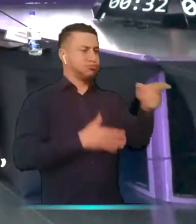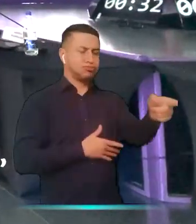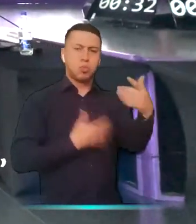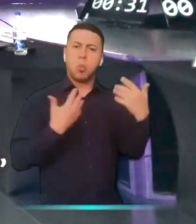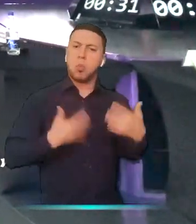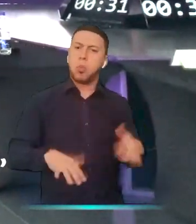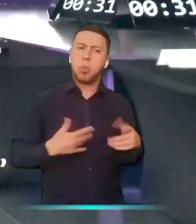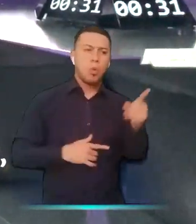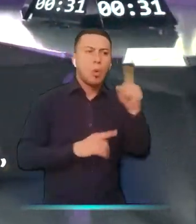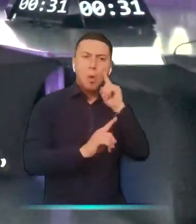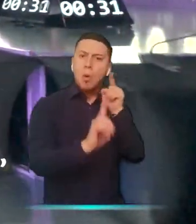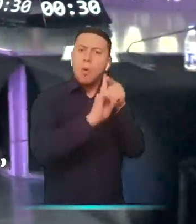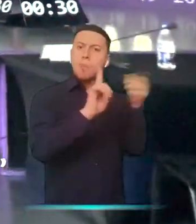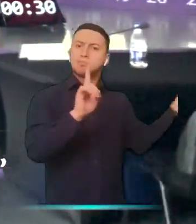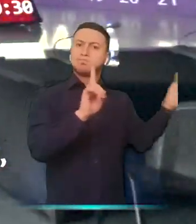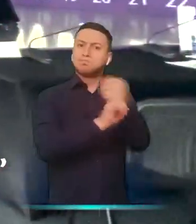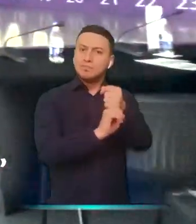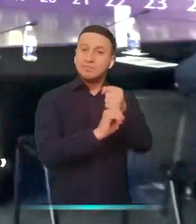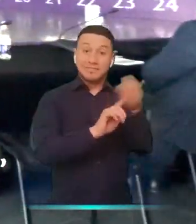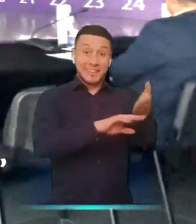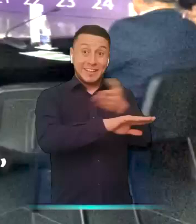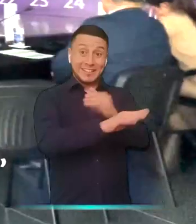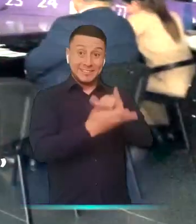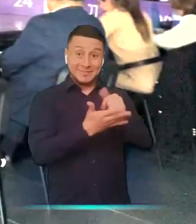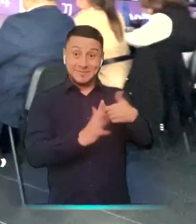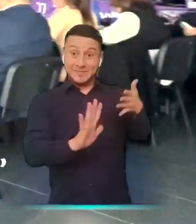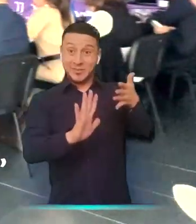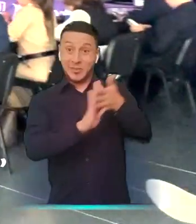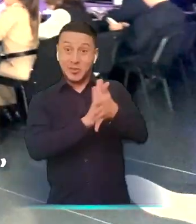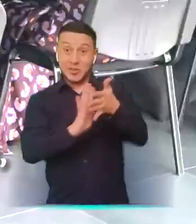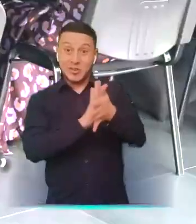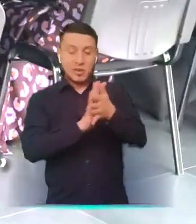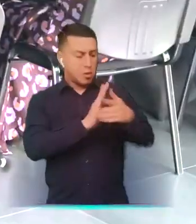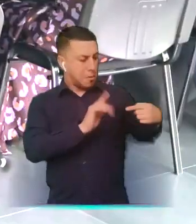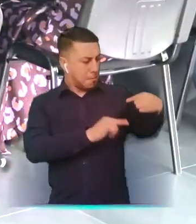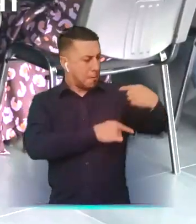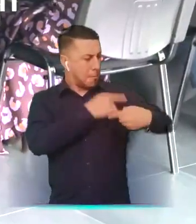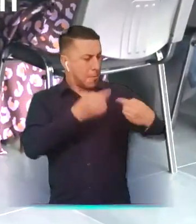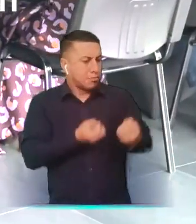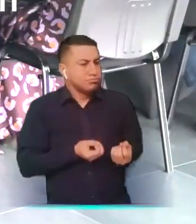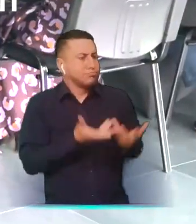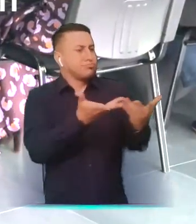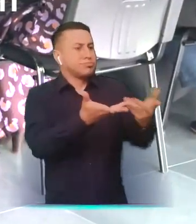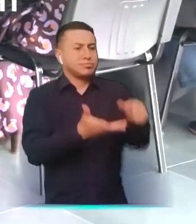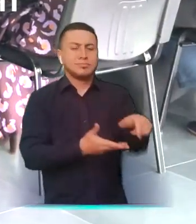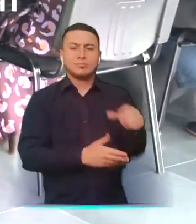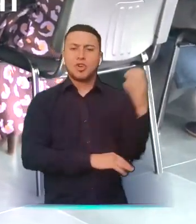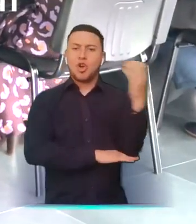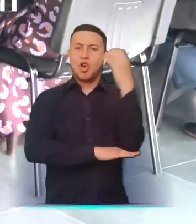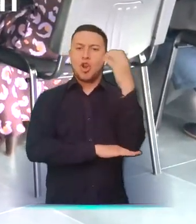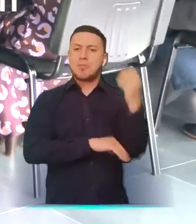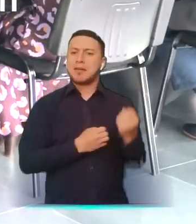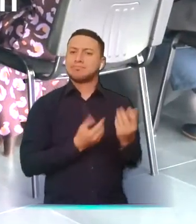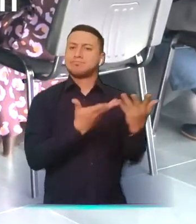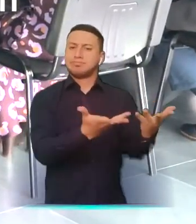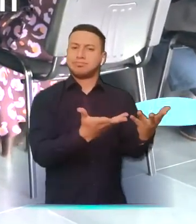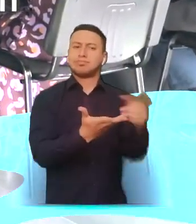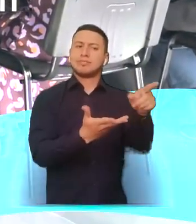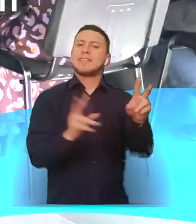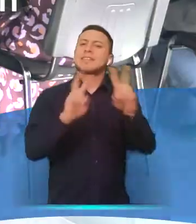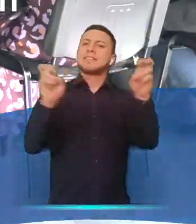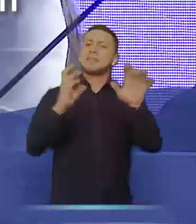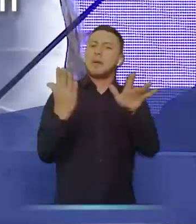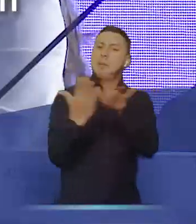Celebro también, señor registrador, ese gran logro que, como usted me estaba comentando, es un legado que le deja a usted al